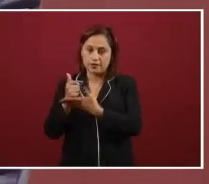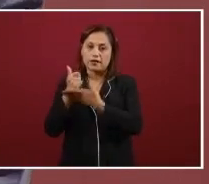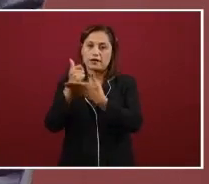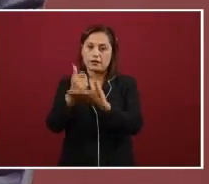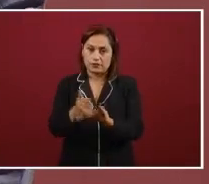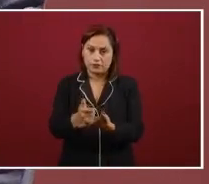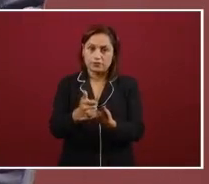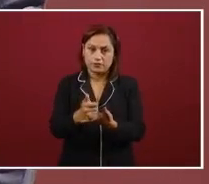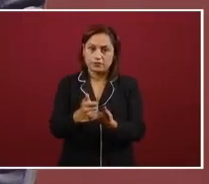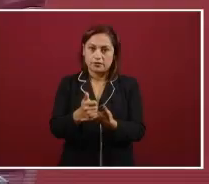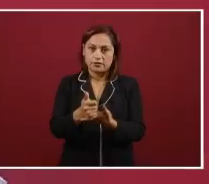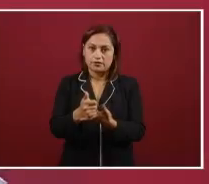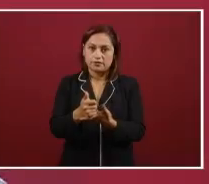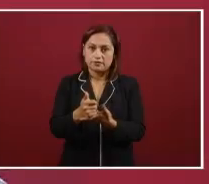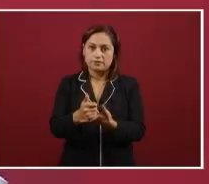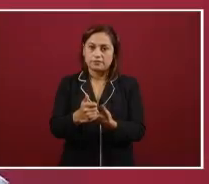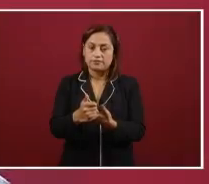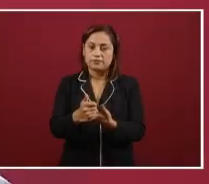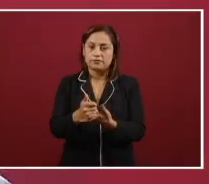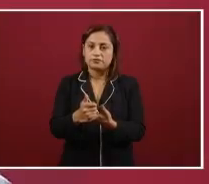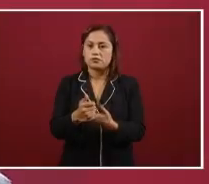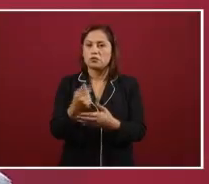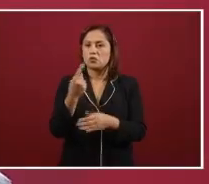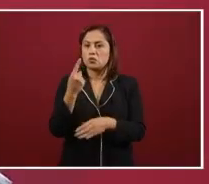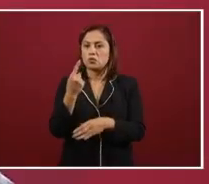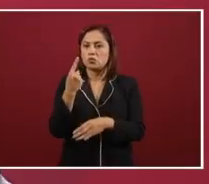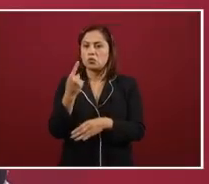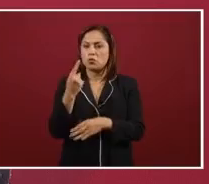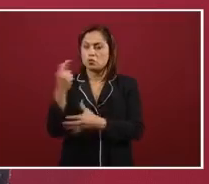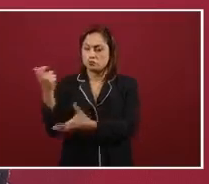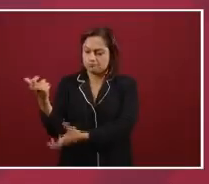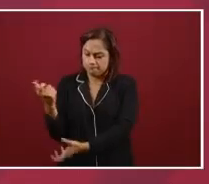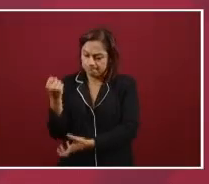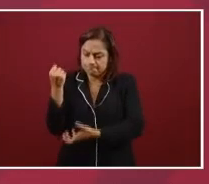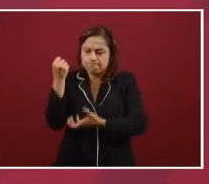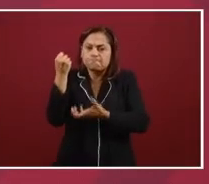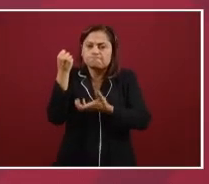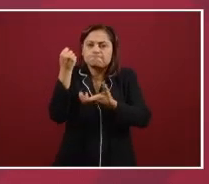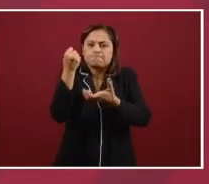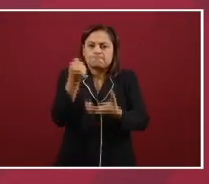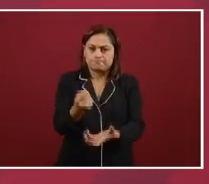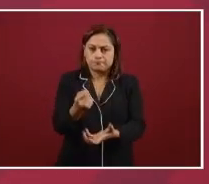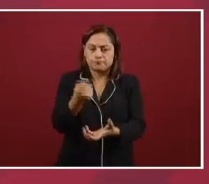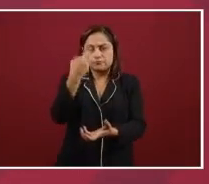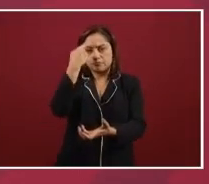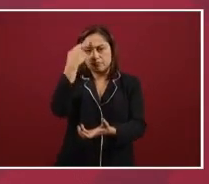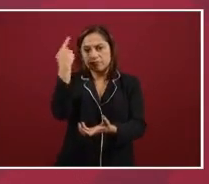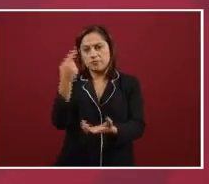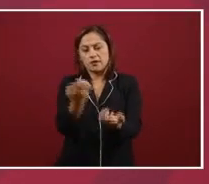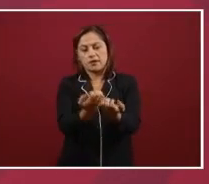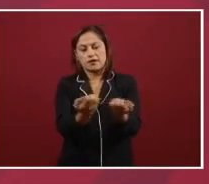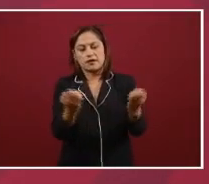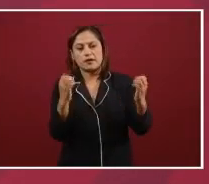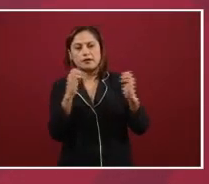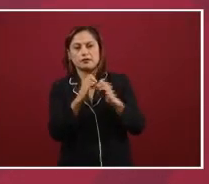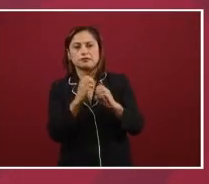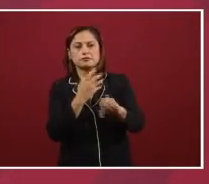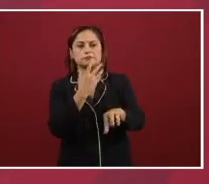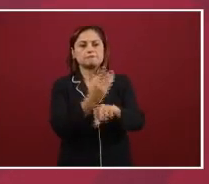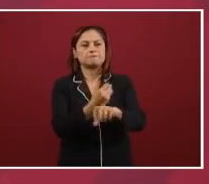Aportó una cantidad fuerte para rehabilitar el estadio. Ajá. Y nosotros